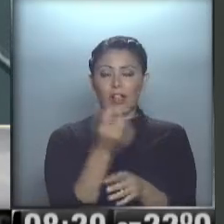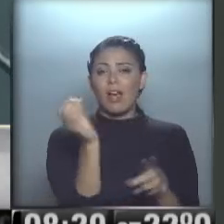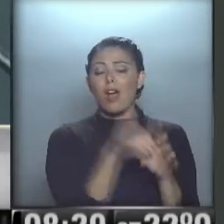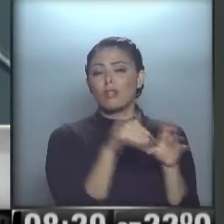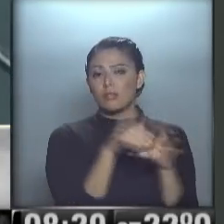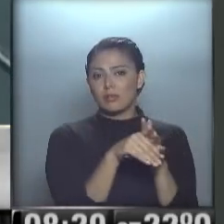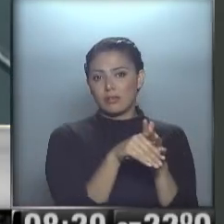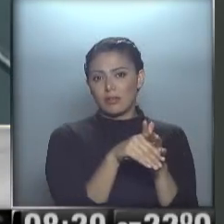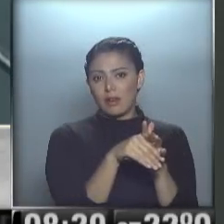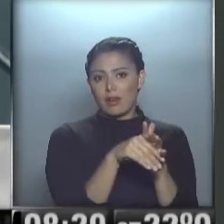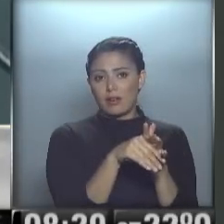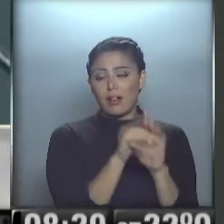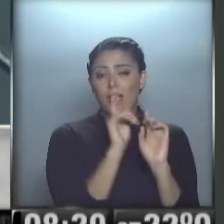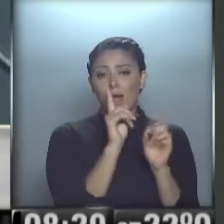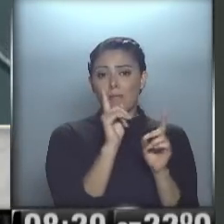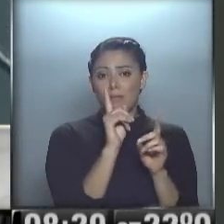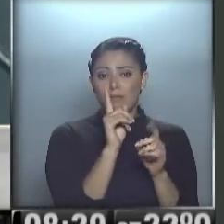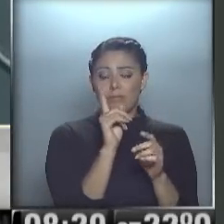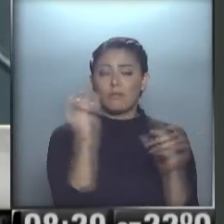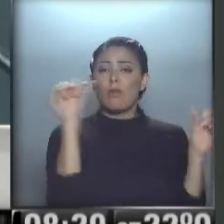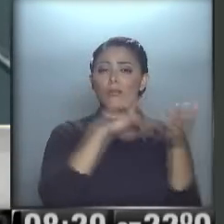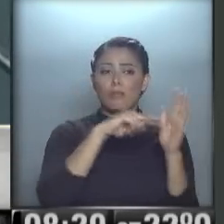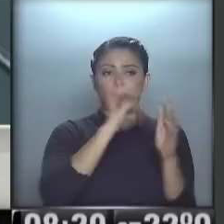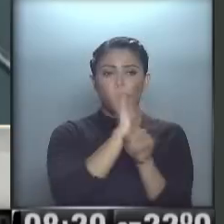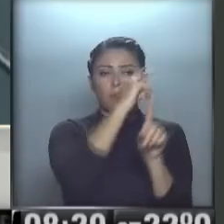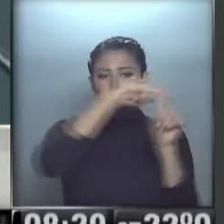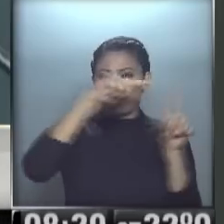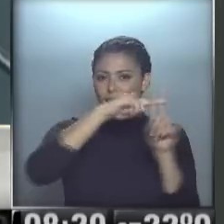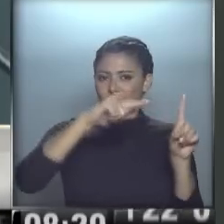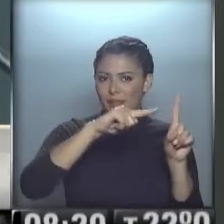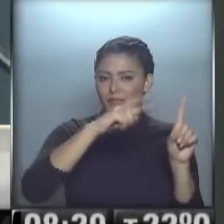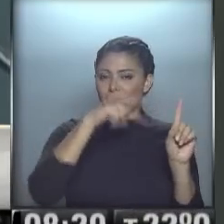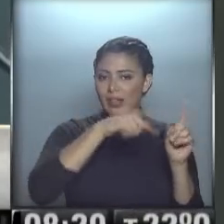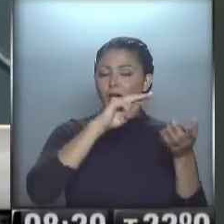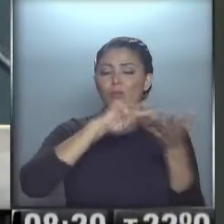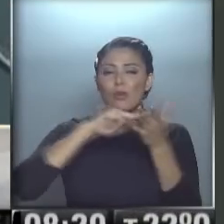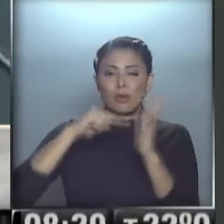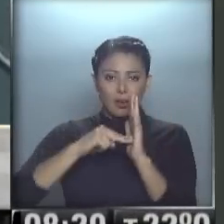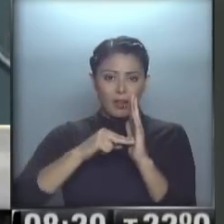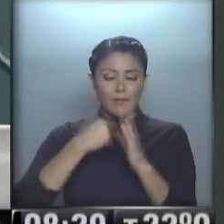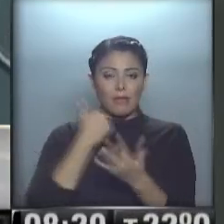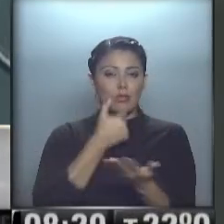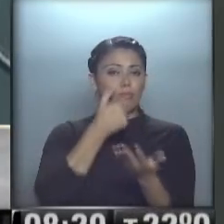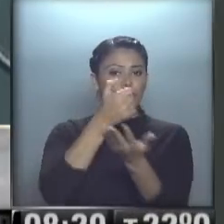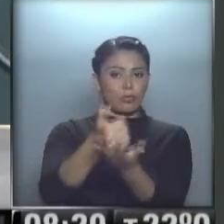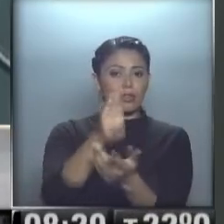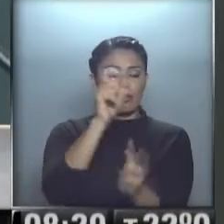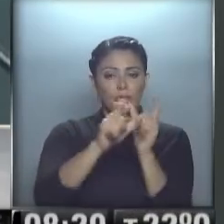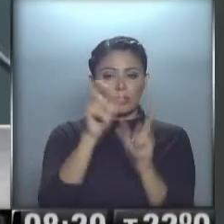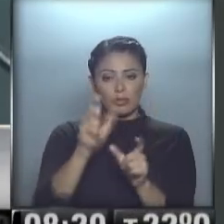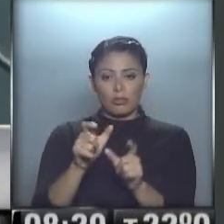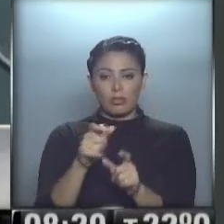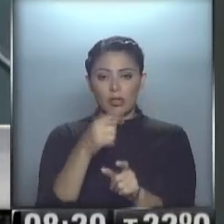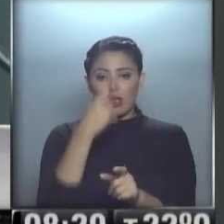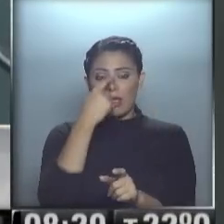menos la mitad de este componente de déficit energético Y a partir de allí el problema de subsidio al usuario final es de